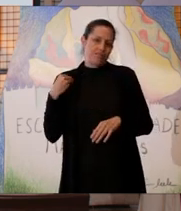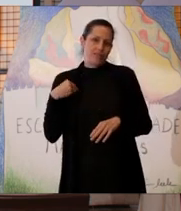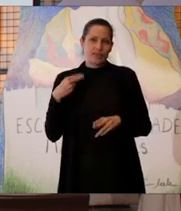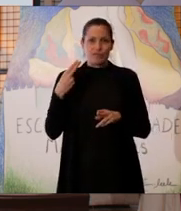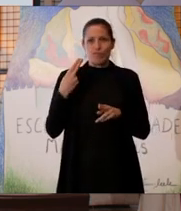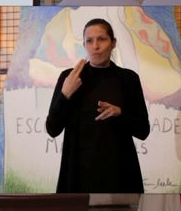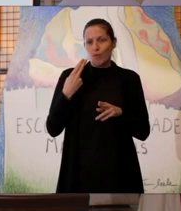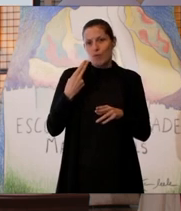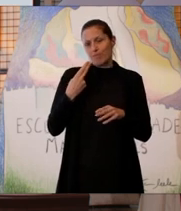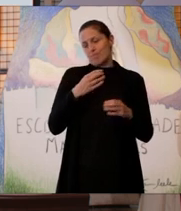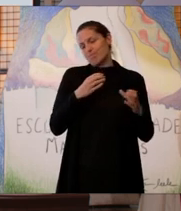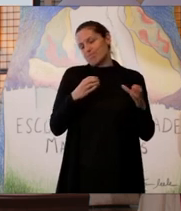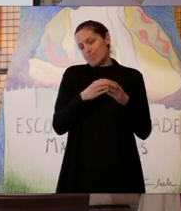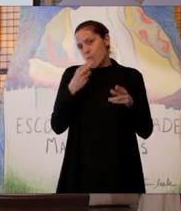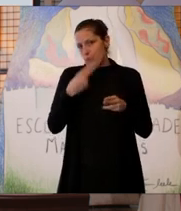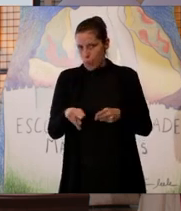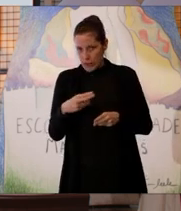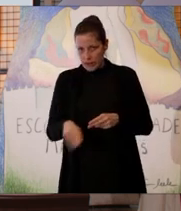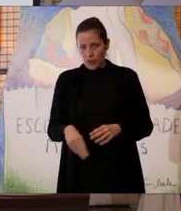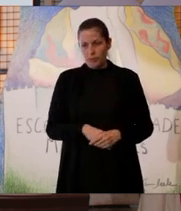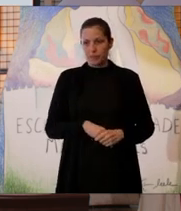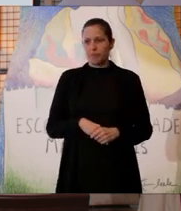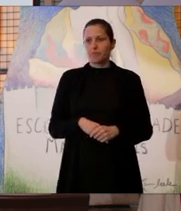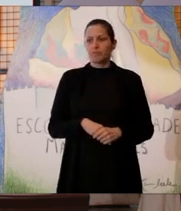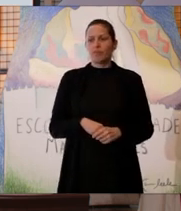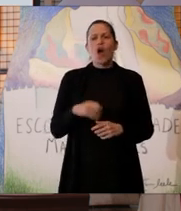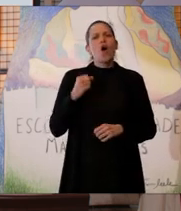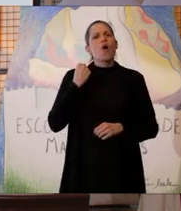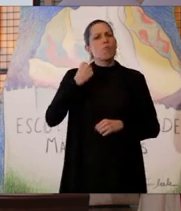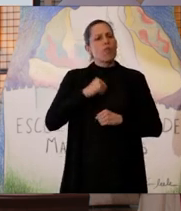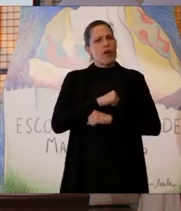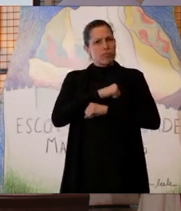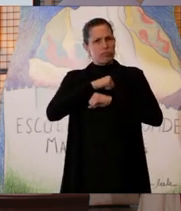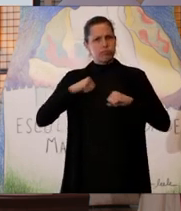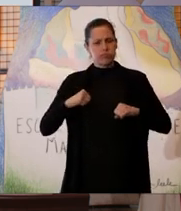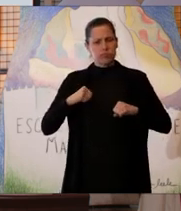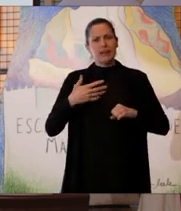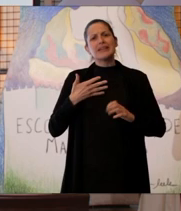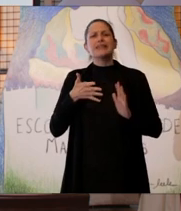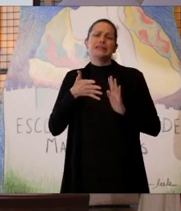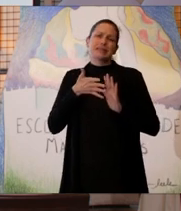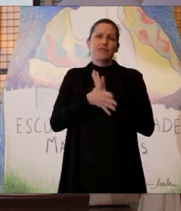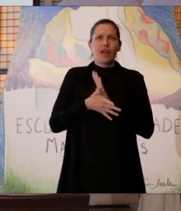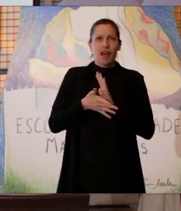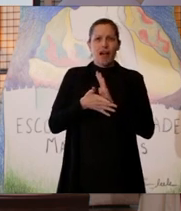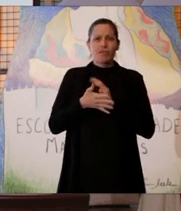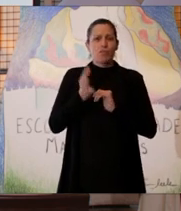consolidación del poder el tiempo que permanecemos en el poder Mira